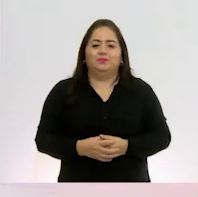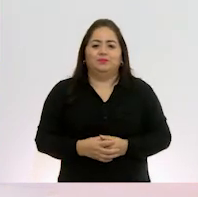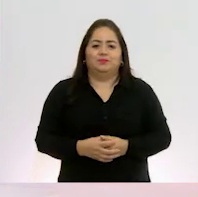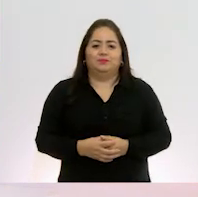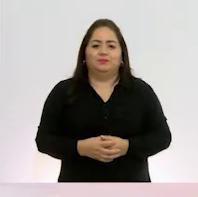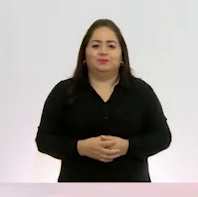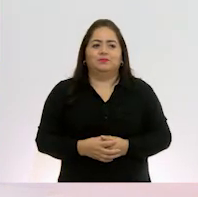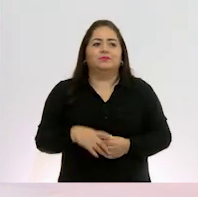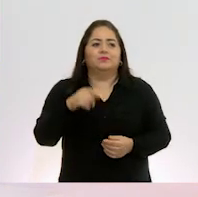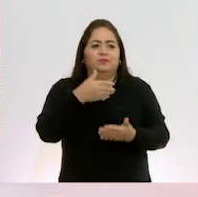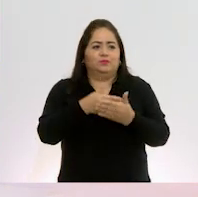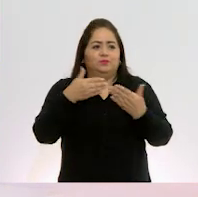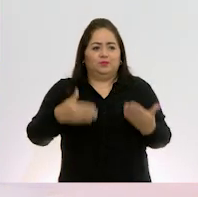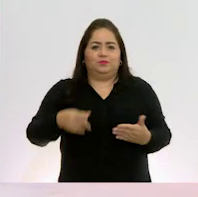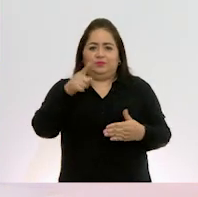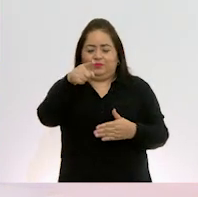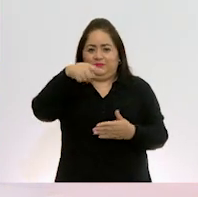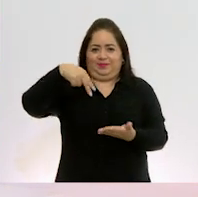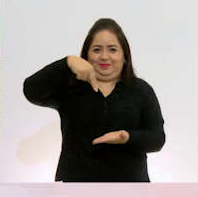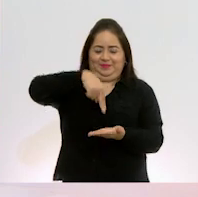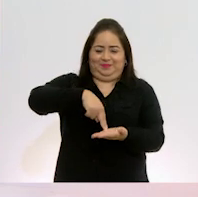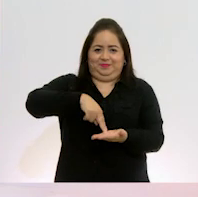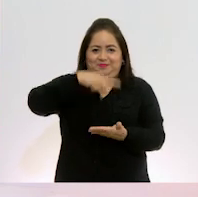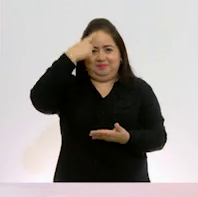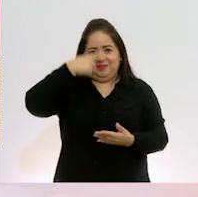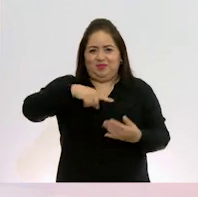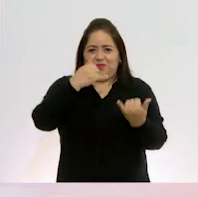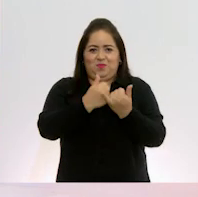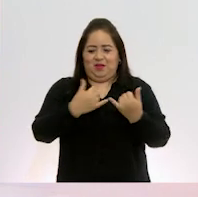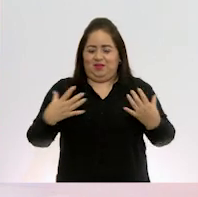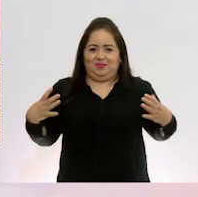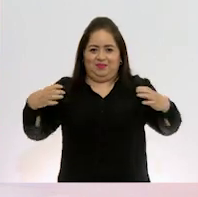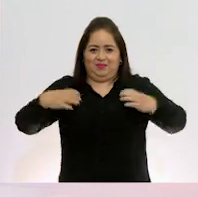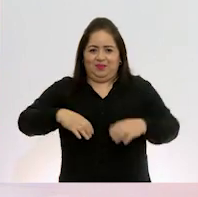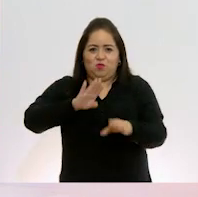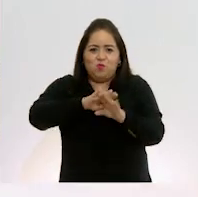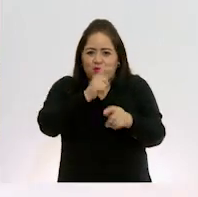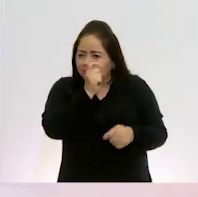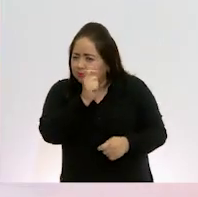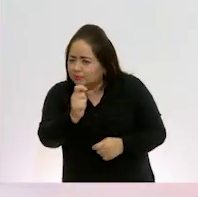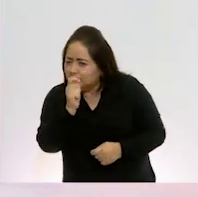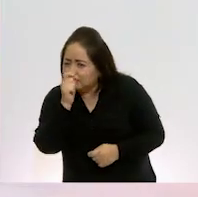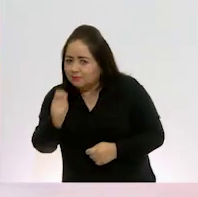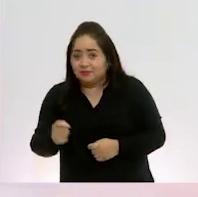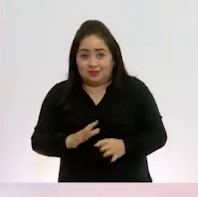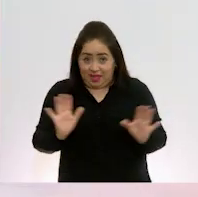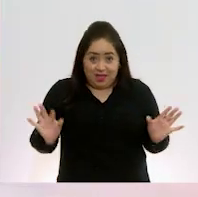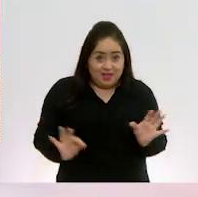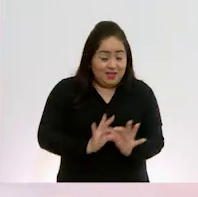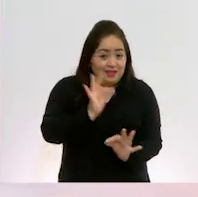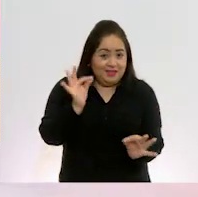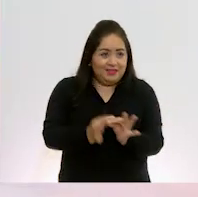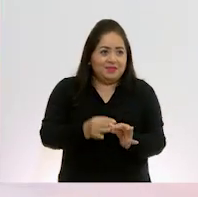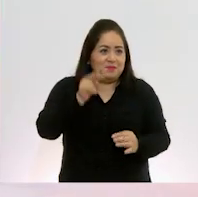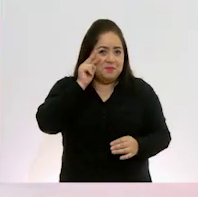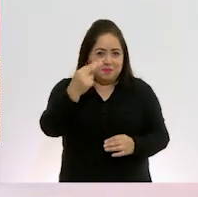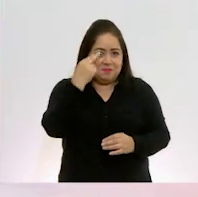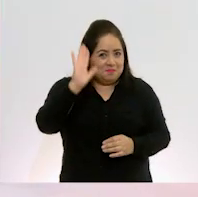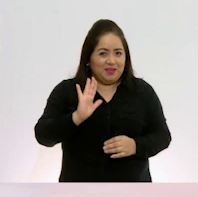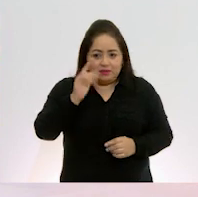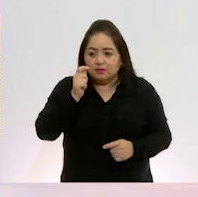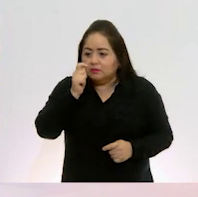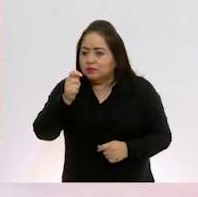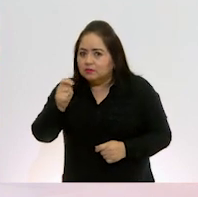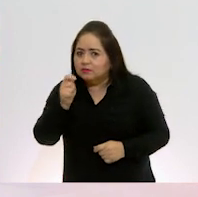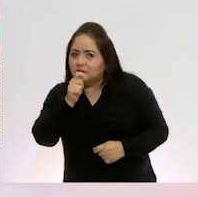Vamos a chasquear los dedos desde casa para que yo pueda ponerme mi traje de agente secreta. ¡Listo! Ahora sí parezco un agente secreta,